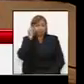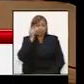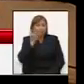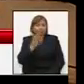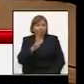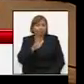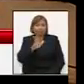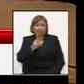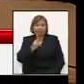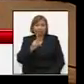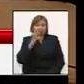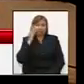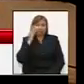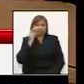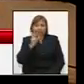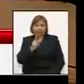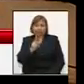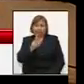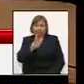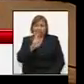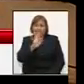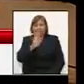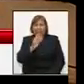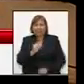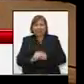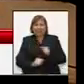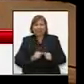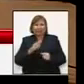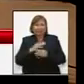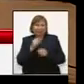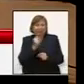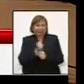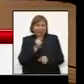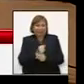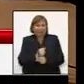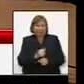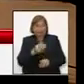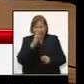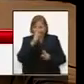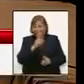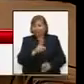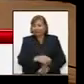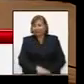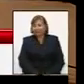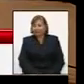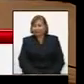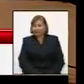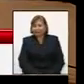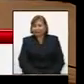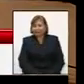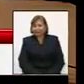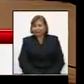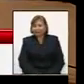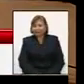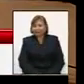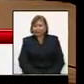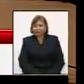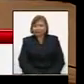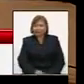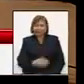tiene 31 años de servicio. 34 años de servicio. 34, discúlpeme. No, mi reconocimiento por su trabajo. Gracias. Tengo